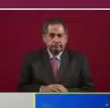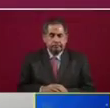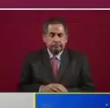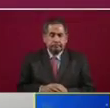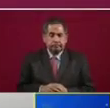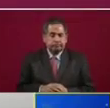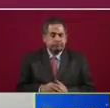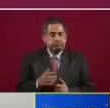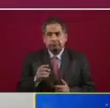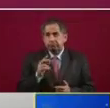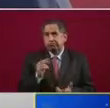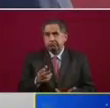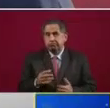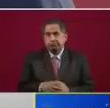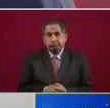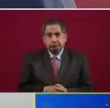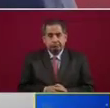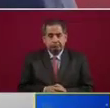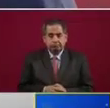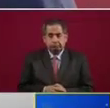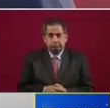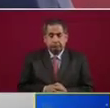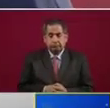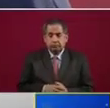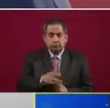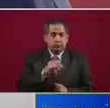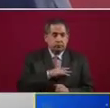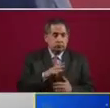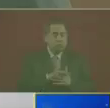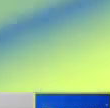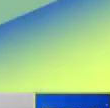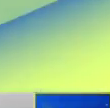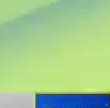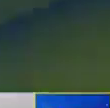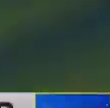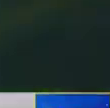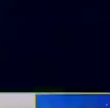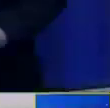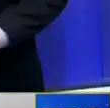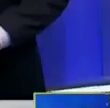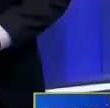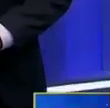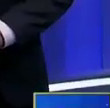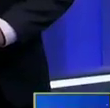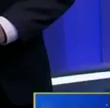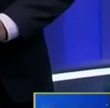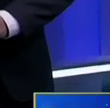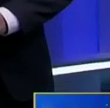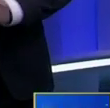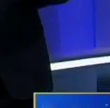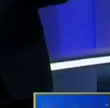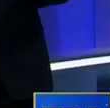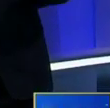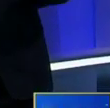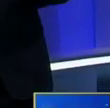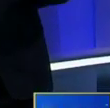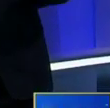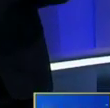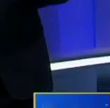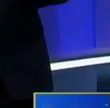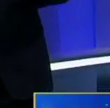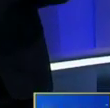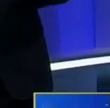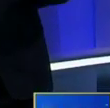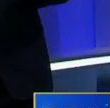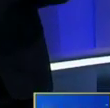no hubo resistencia sin responsables entonces imagen